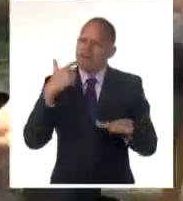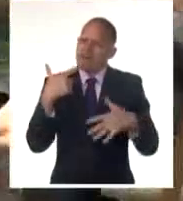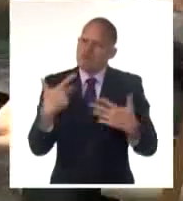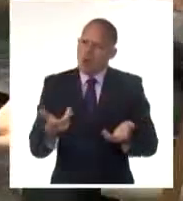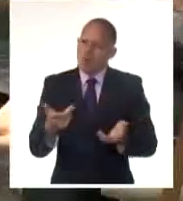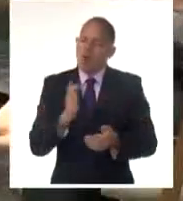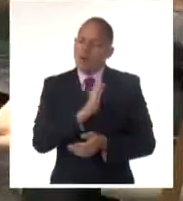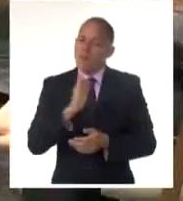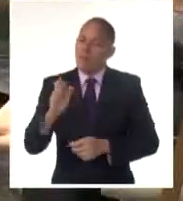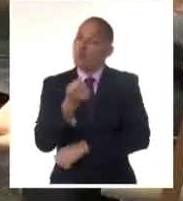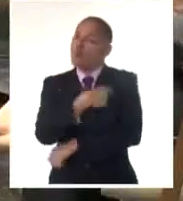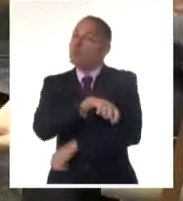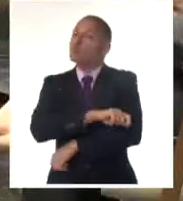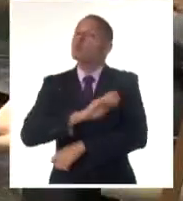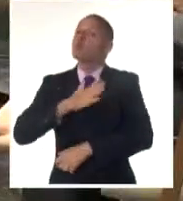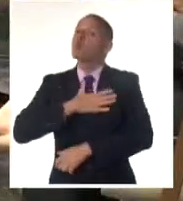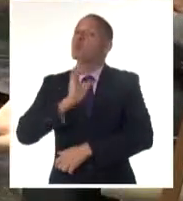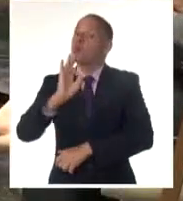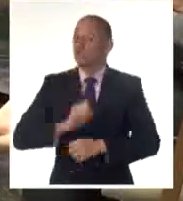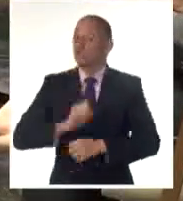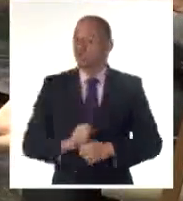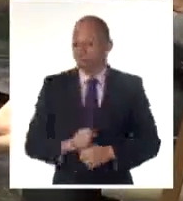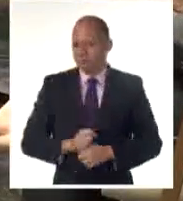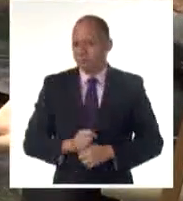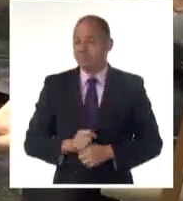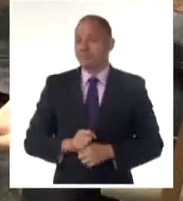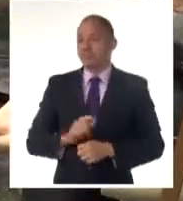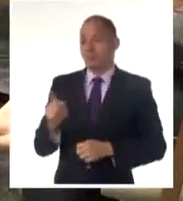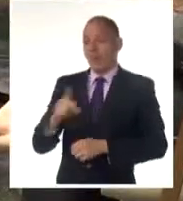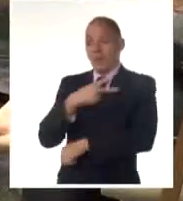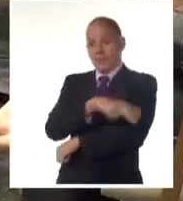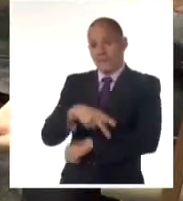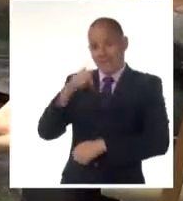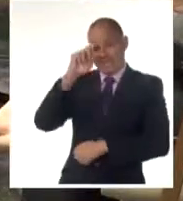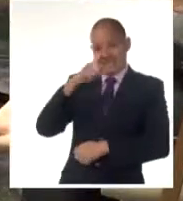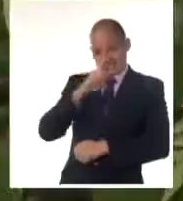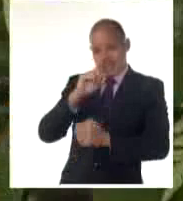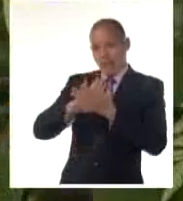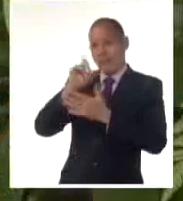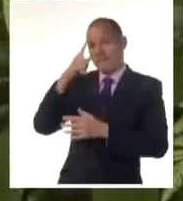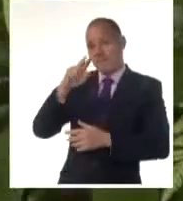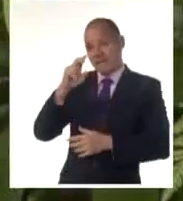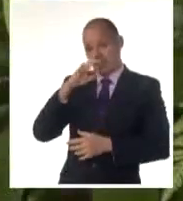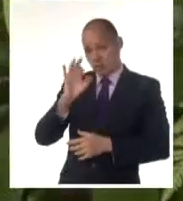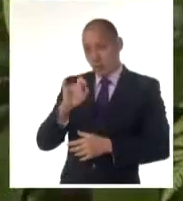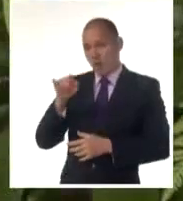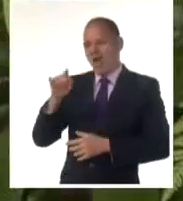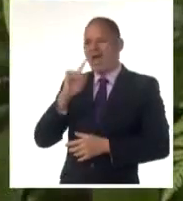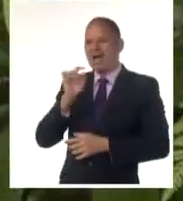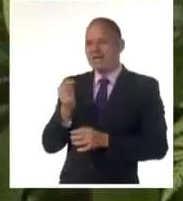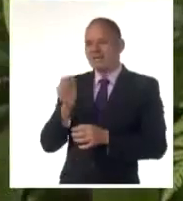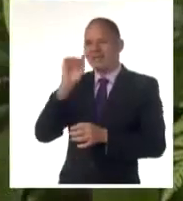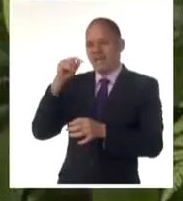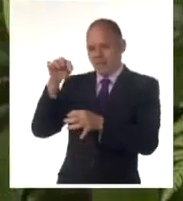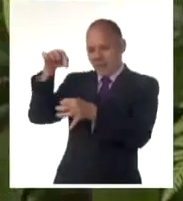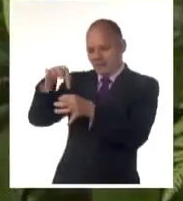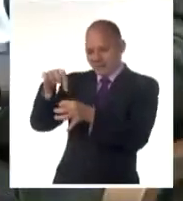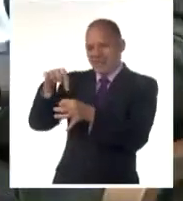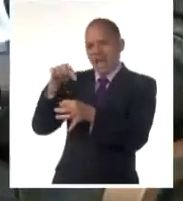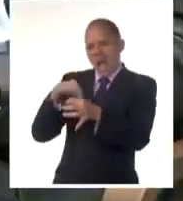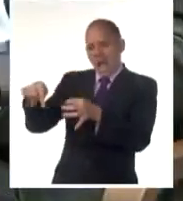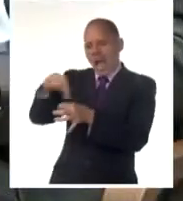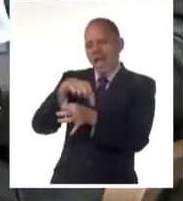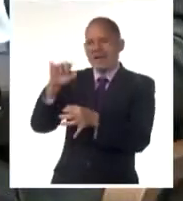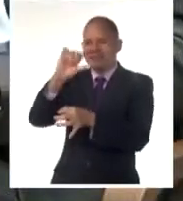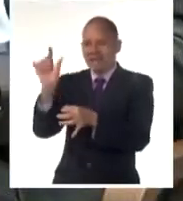pueblos. La República de San Marino es un estado soberano rodeado de territorio italiano. Es uno de los 3 únicos